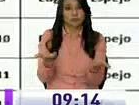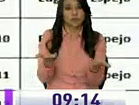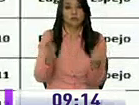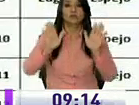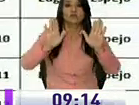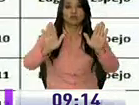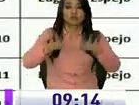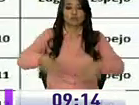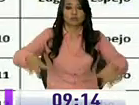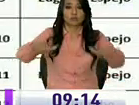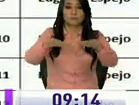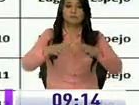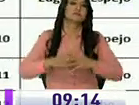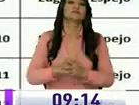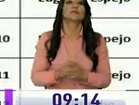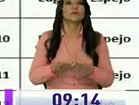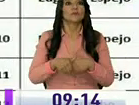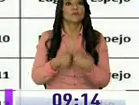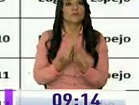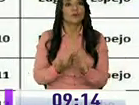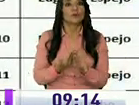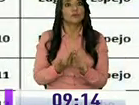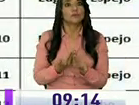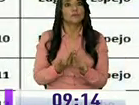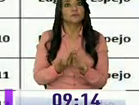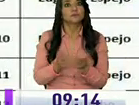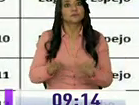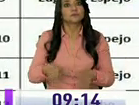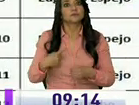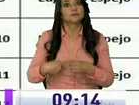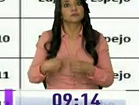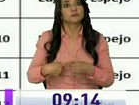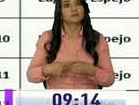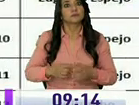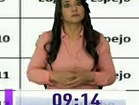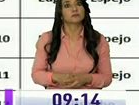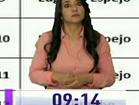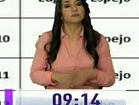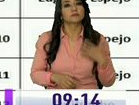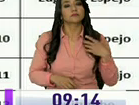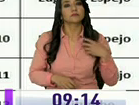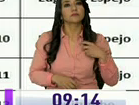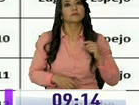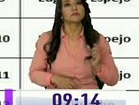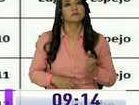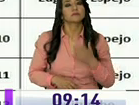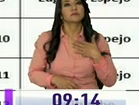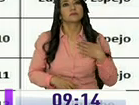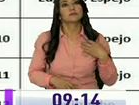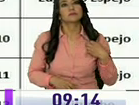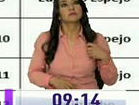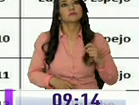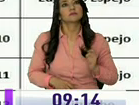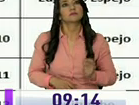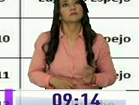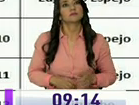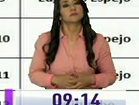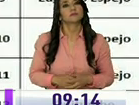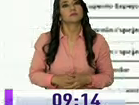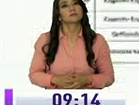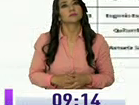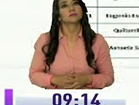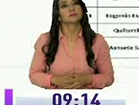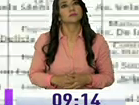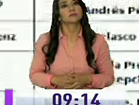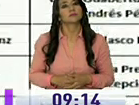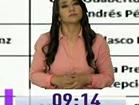sus zonales cómo está la situación de la ciudad de Quito. Mucha atención en, esto es, a ver, vamos a